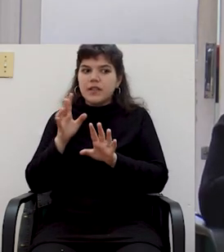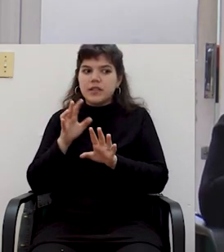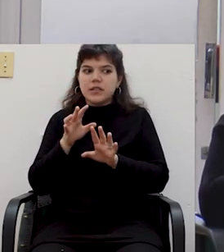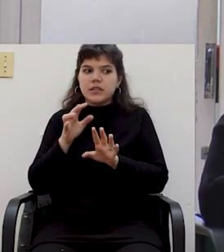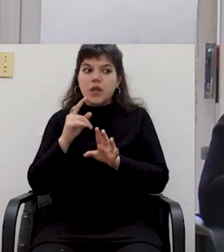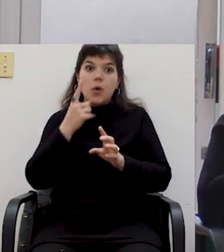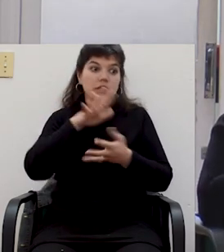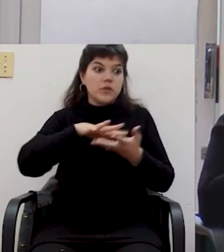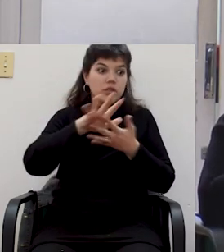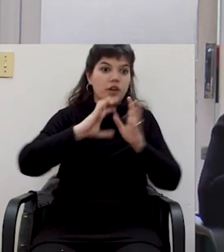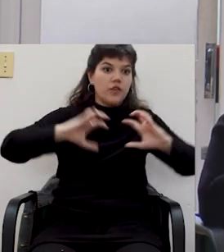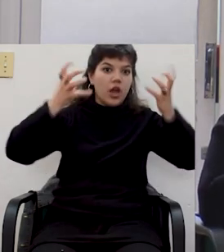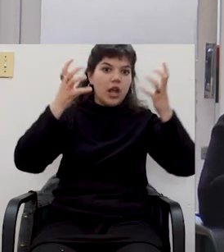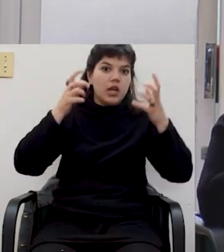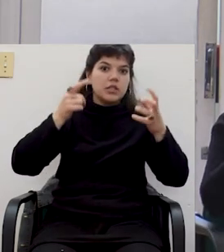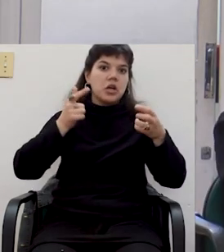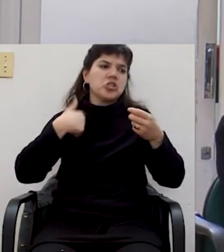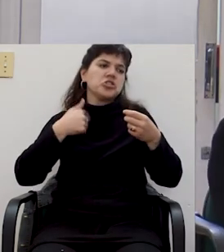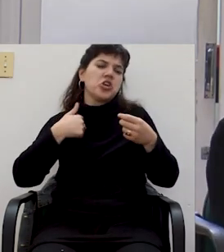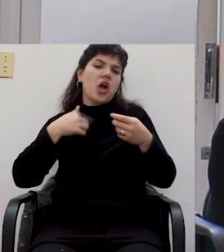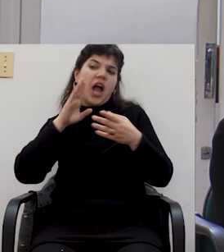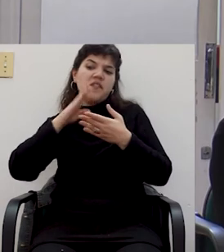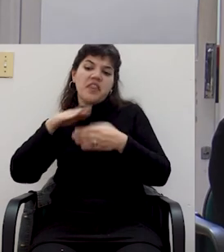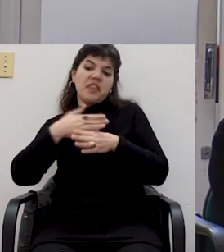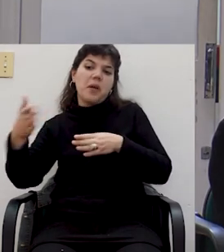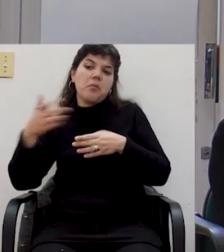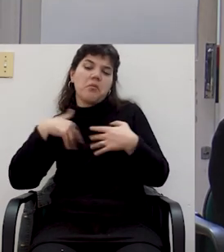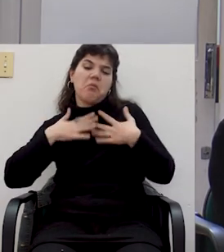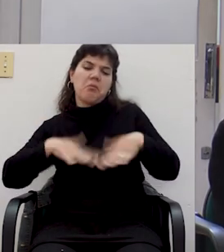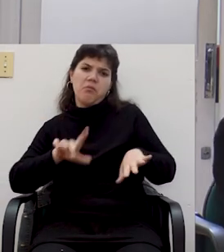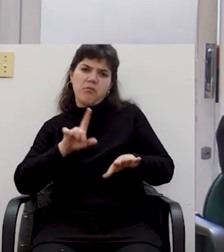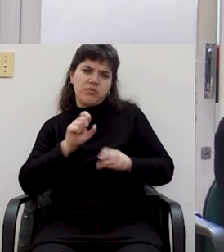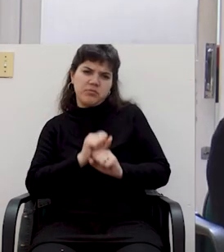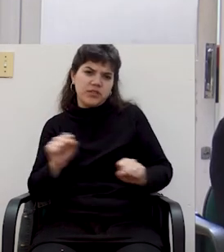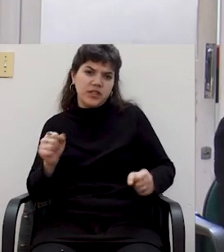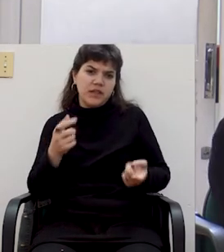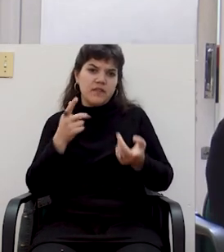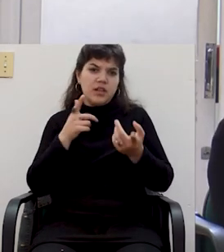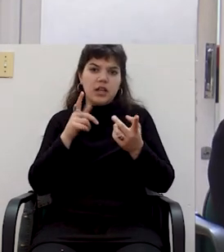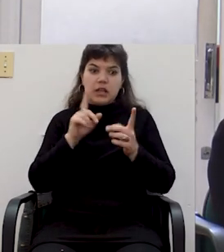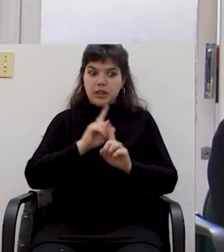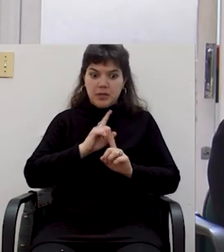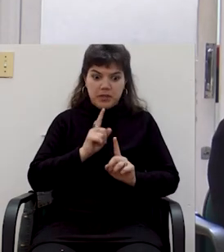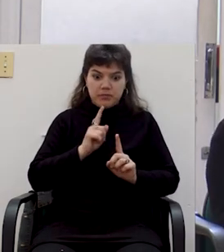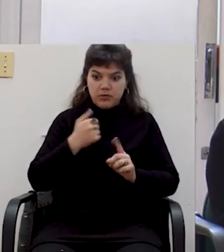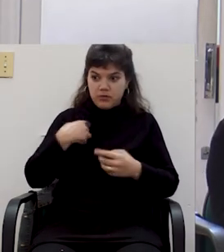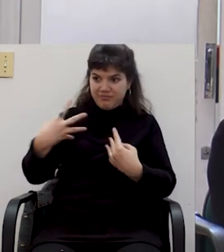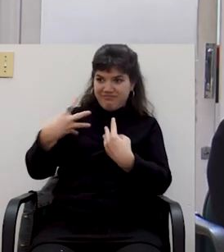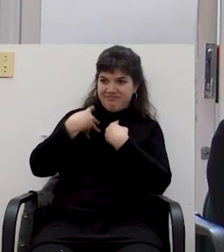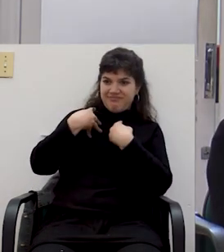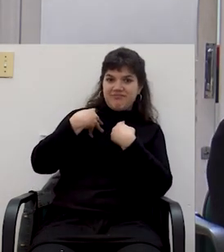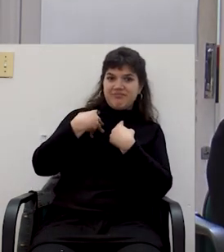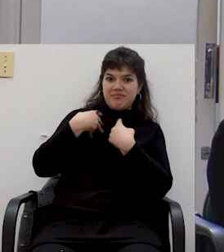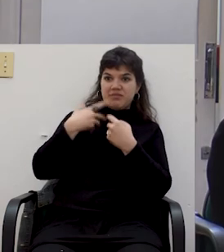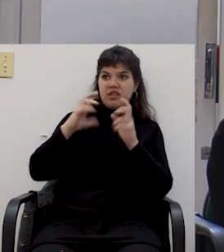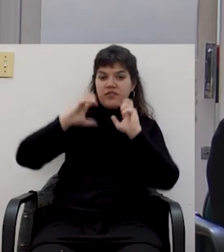de violencia, ni quien la está, ni quien se siente afectado o está expuesto a ese